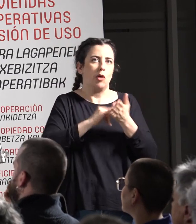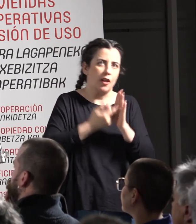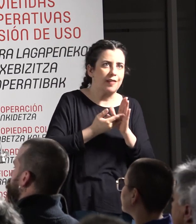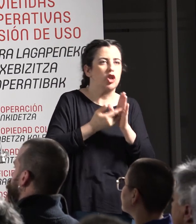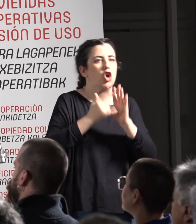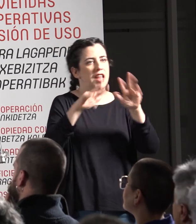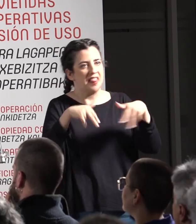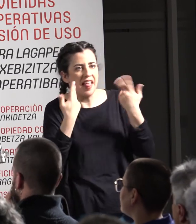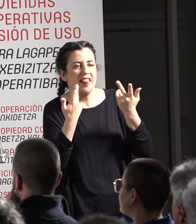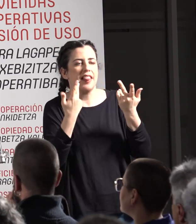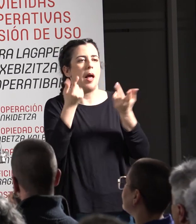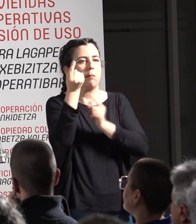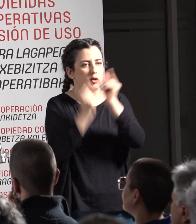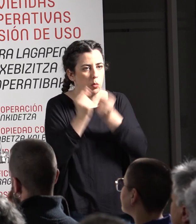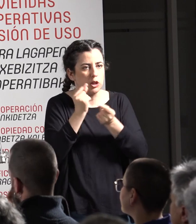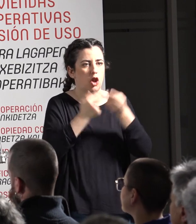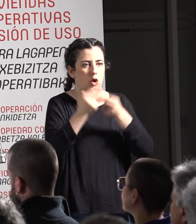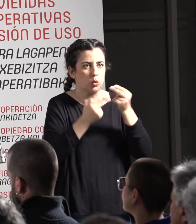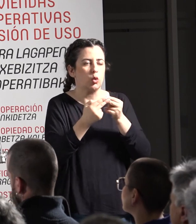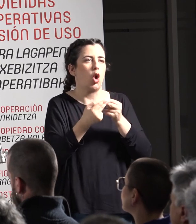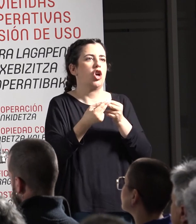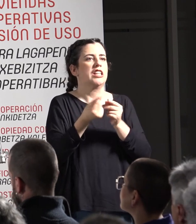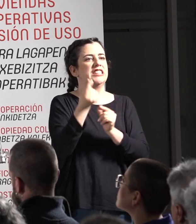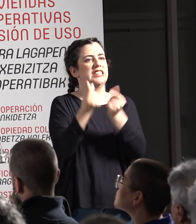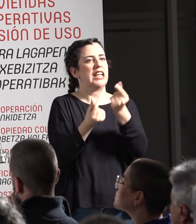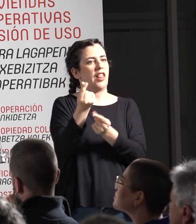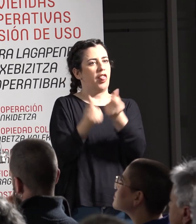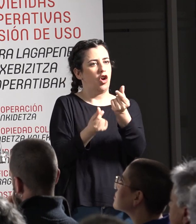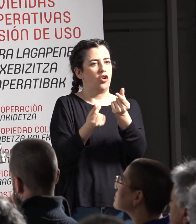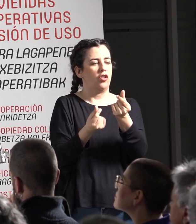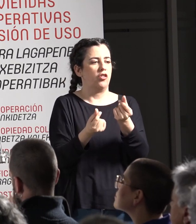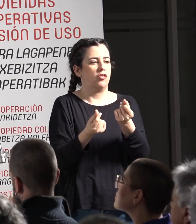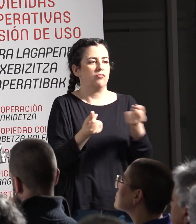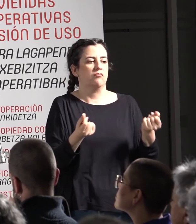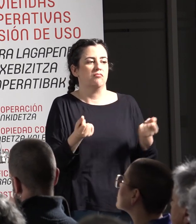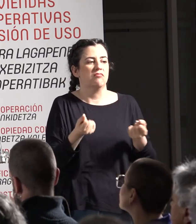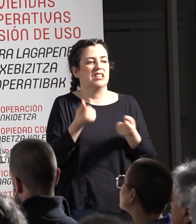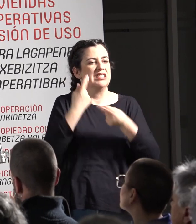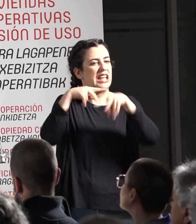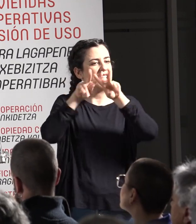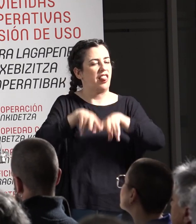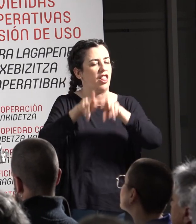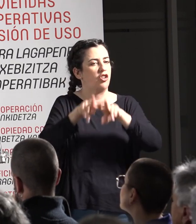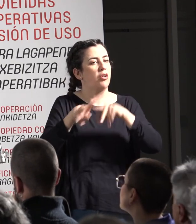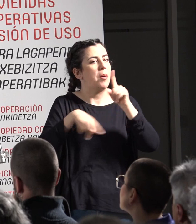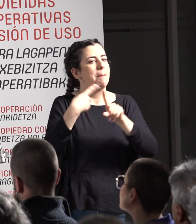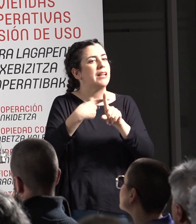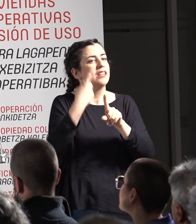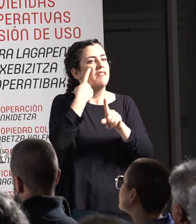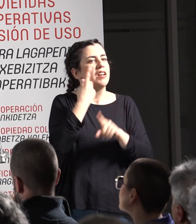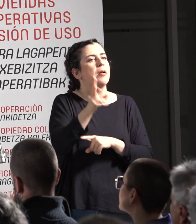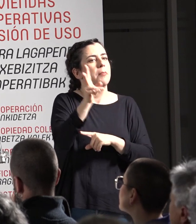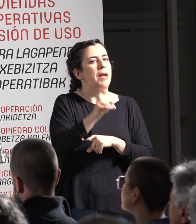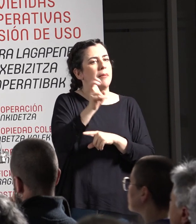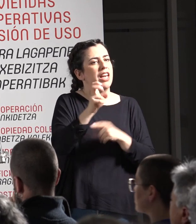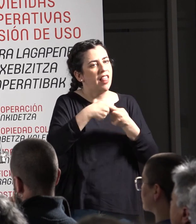del constructor, la tasación y luego la viabilidad del propio proyecto. Tenemos que demostrar que